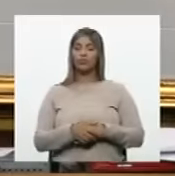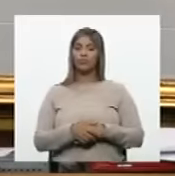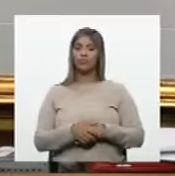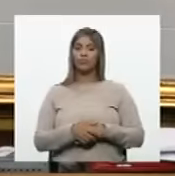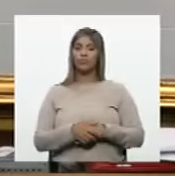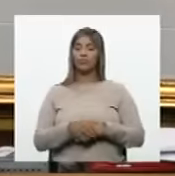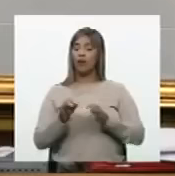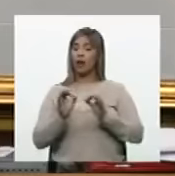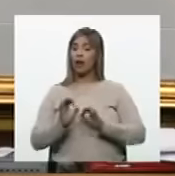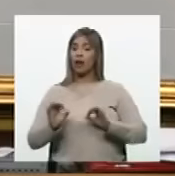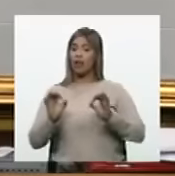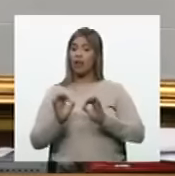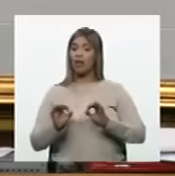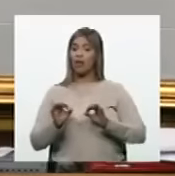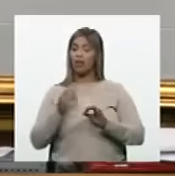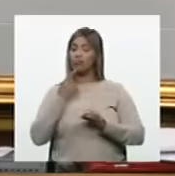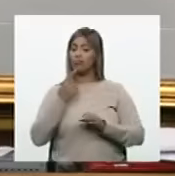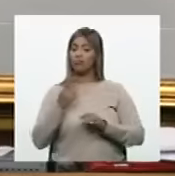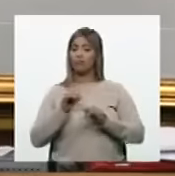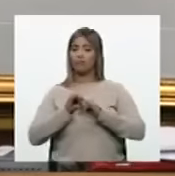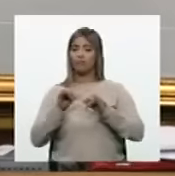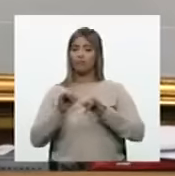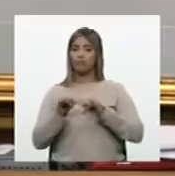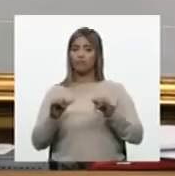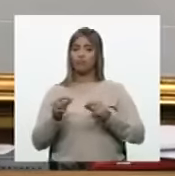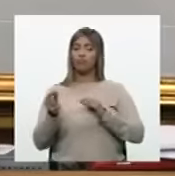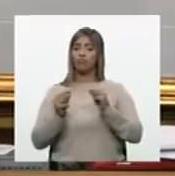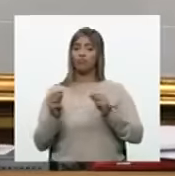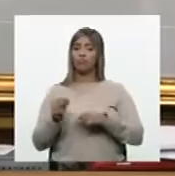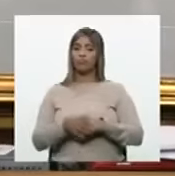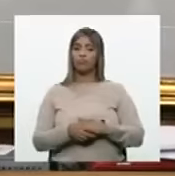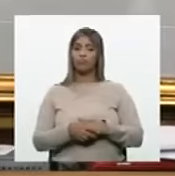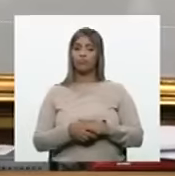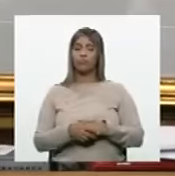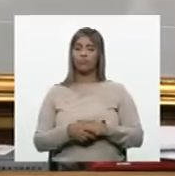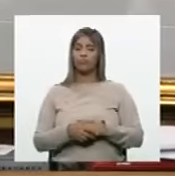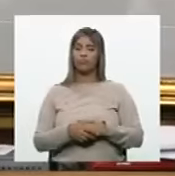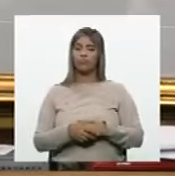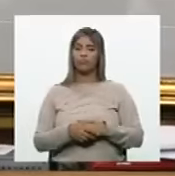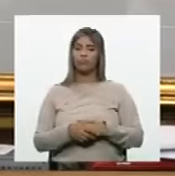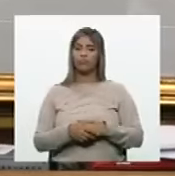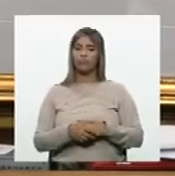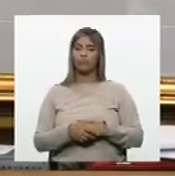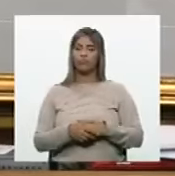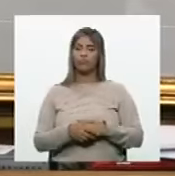No hay más nadie anotado en el derecho de palabra. Se va a cerrar el debate. Se cierra.